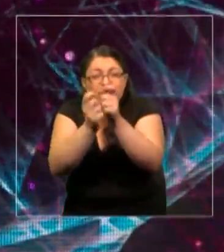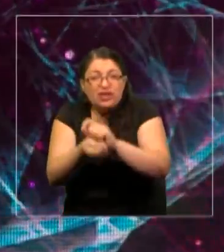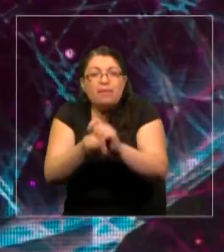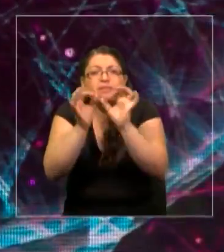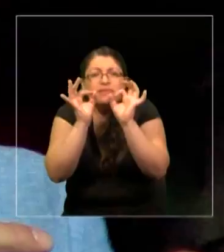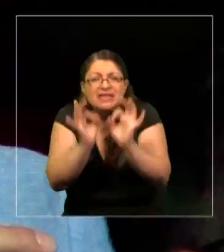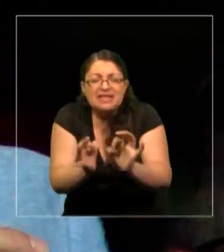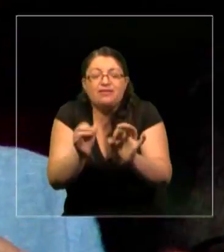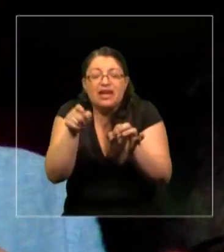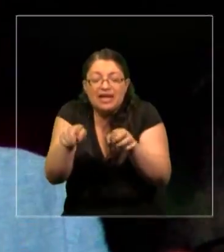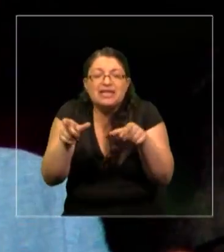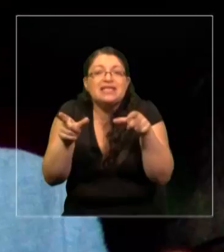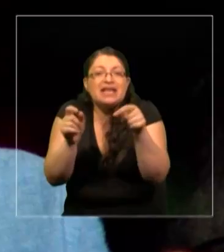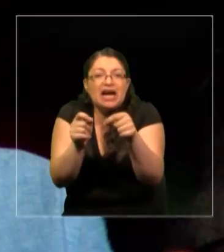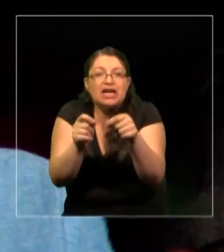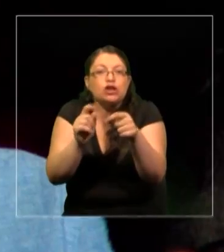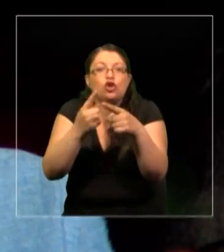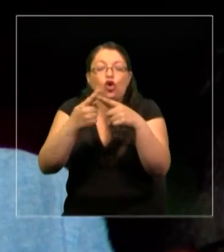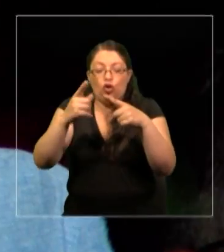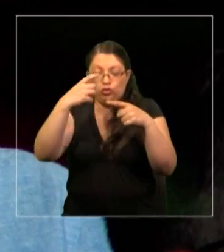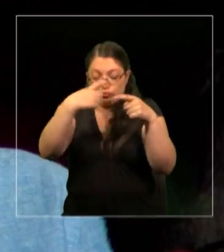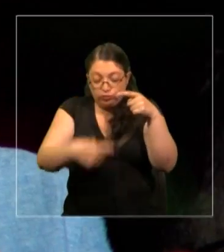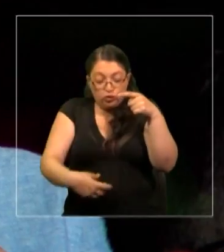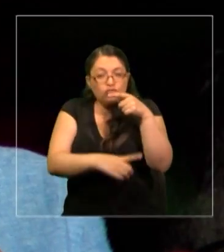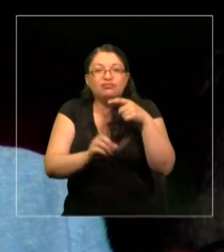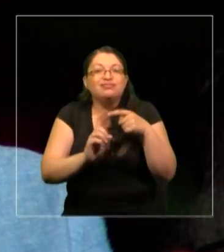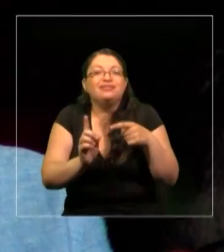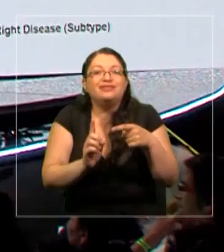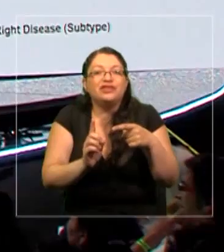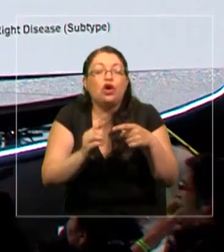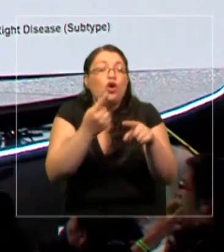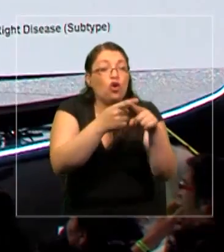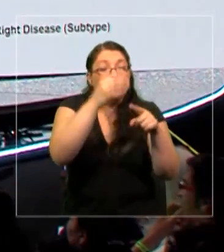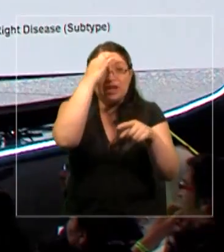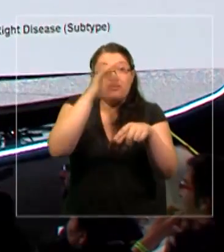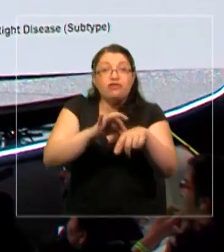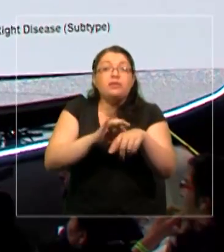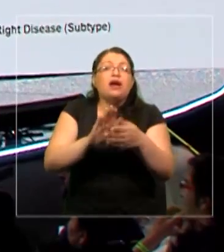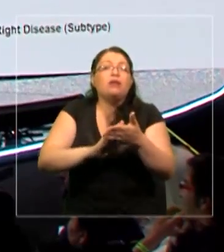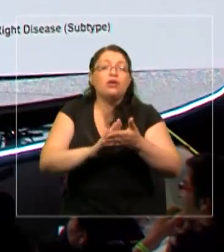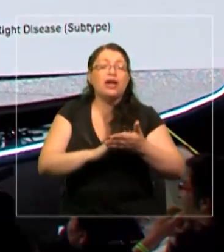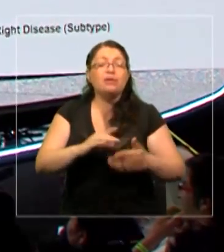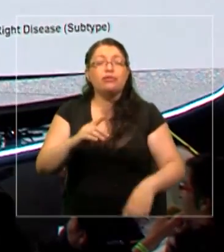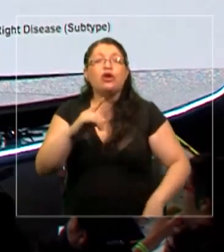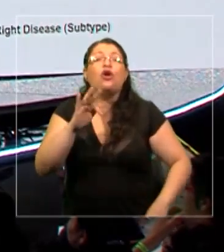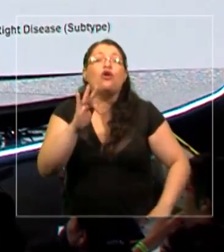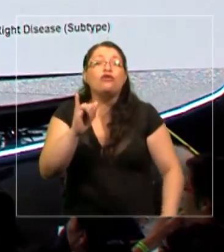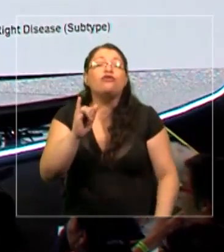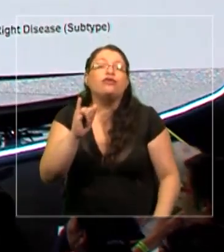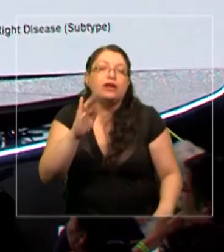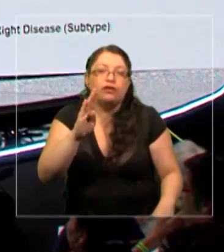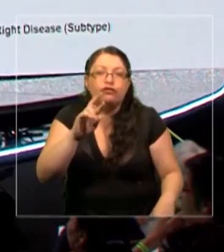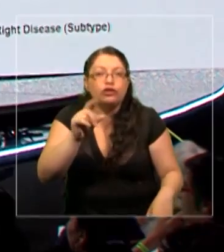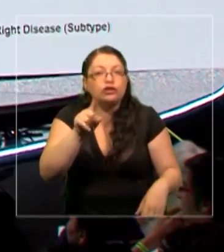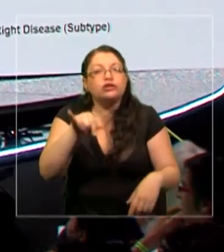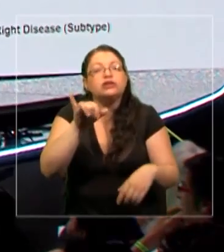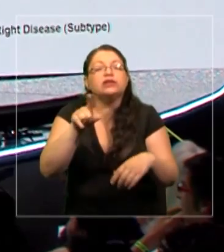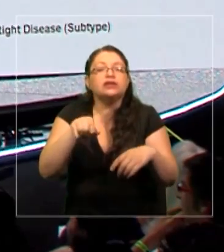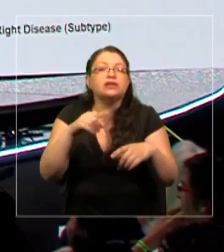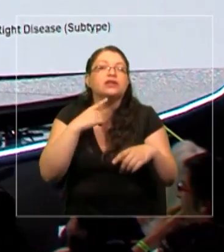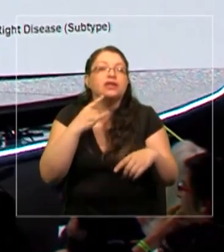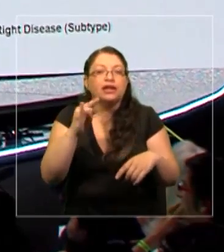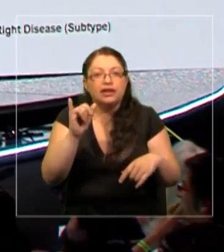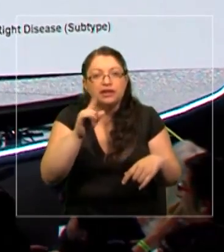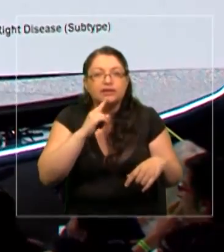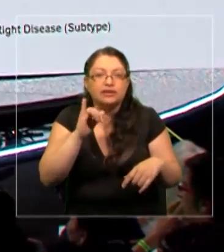específicas al tumor y no al resto del cuerpo. En otras enfermedades como fibrosis quística, estamos desarrollando terapias que tienen un